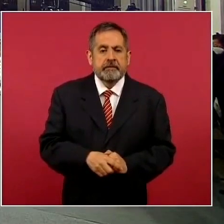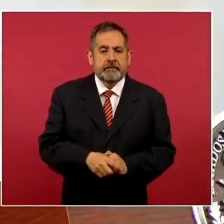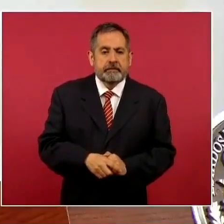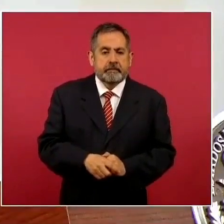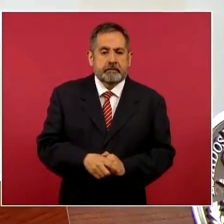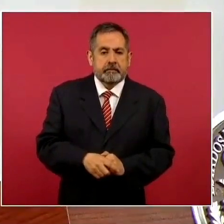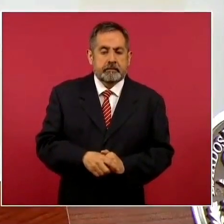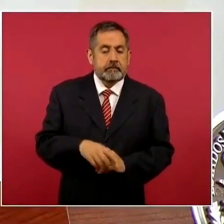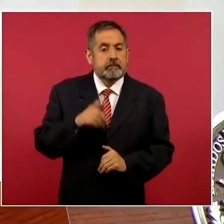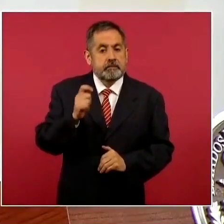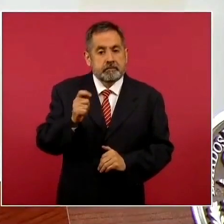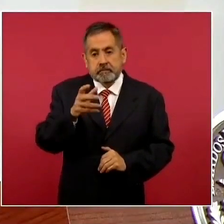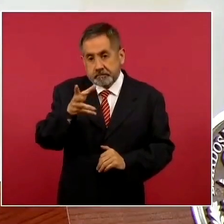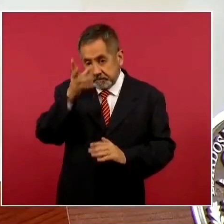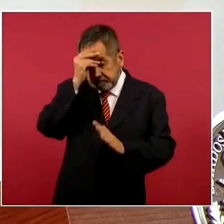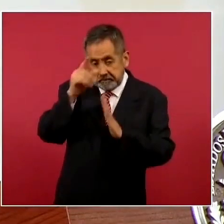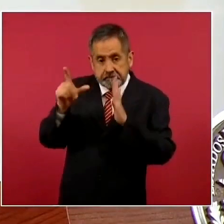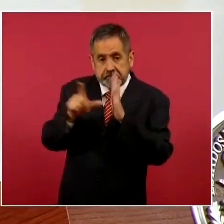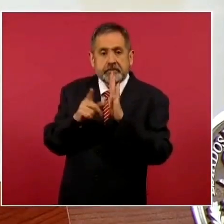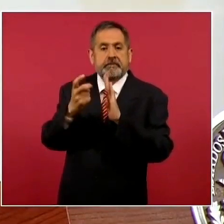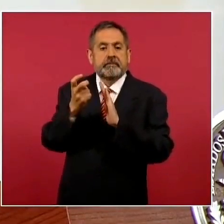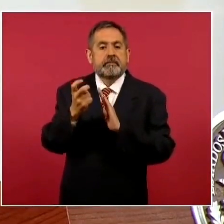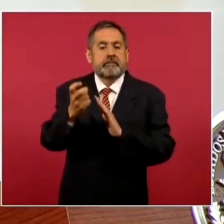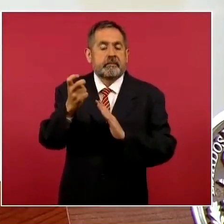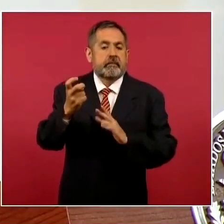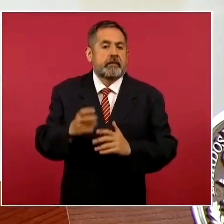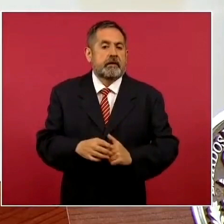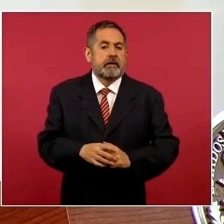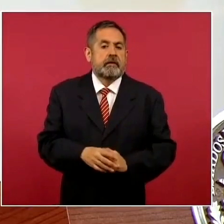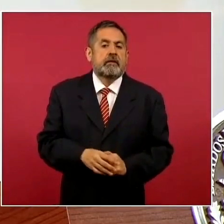Entonces, la lección es esa.